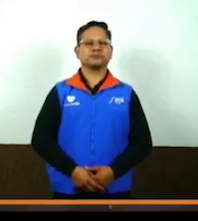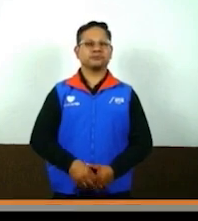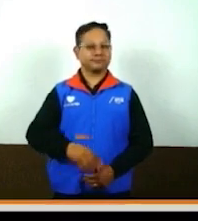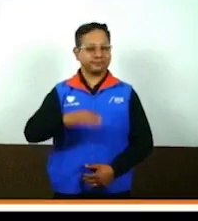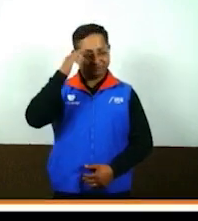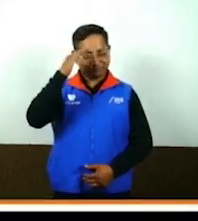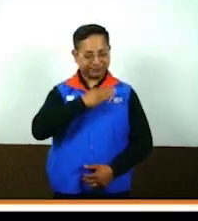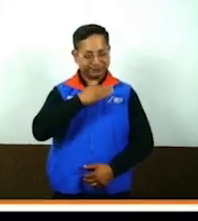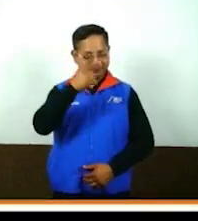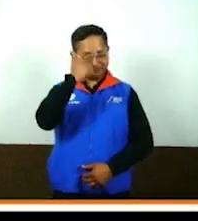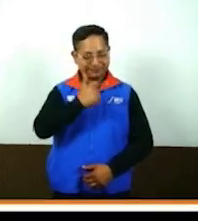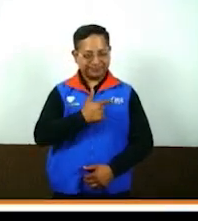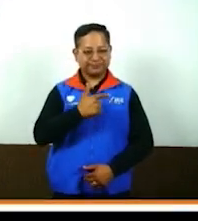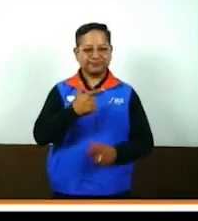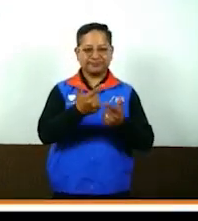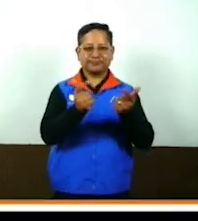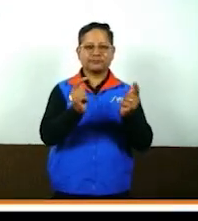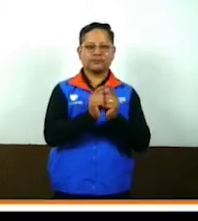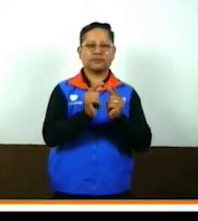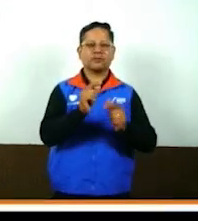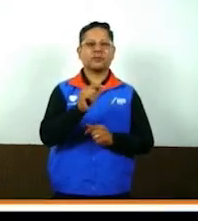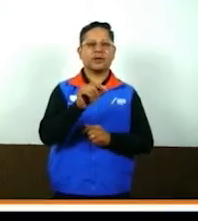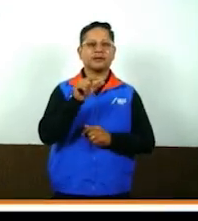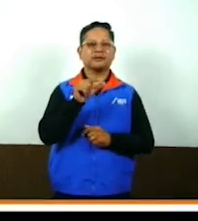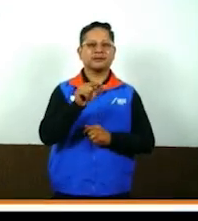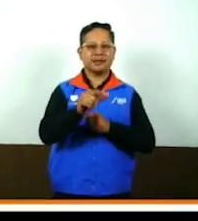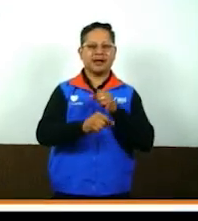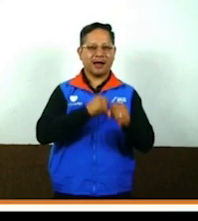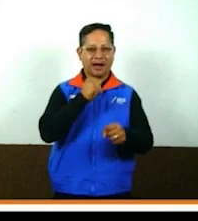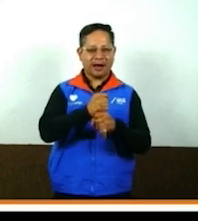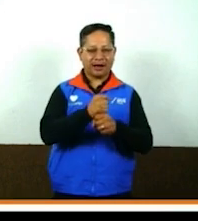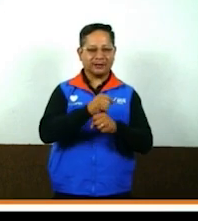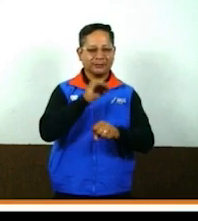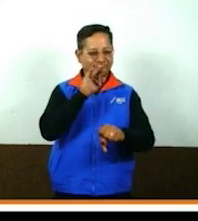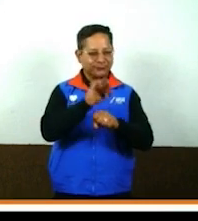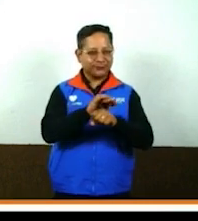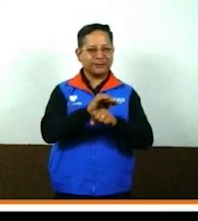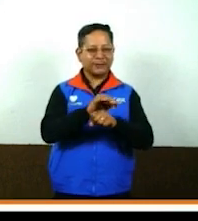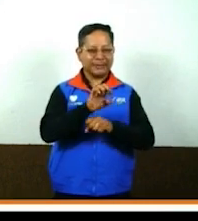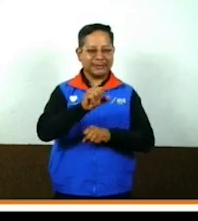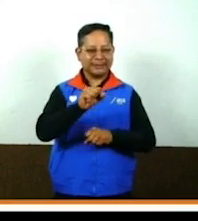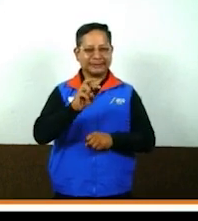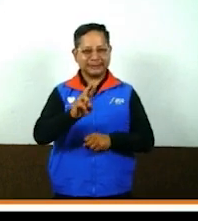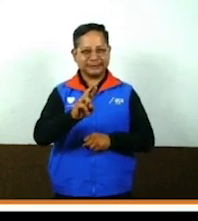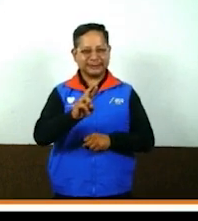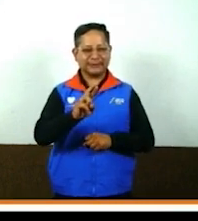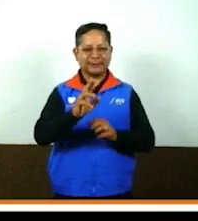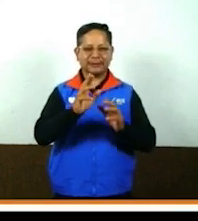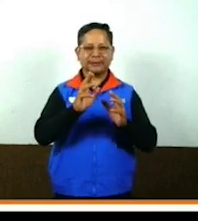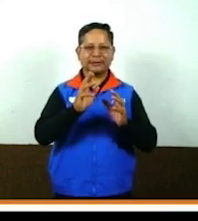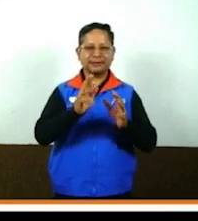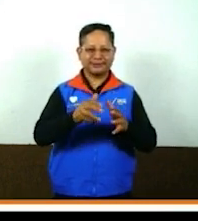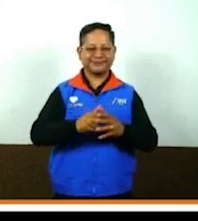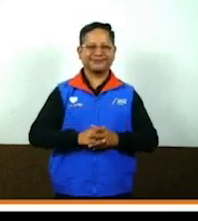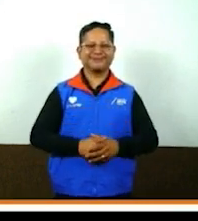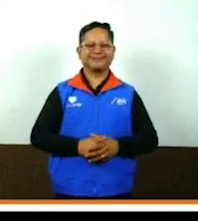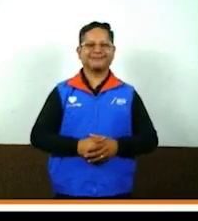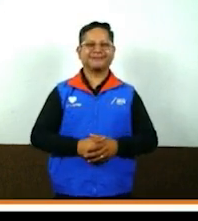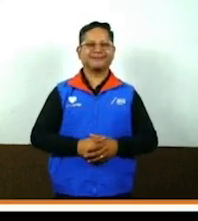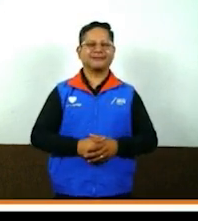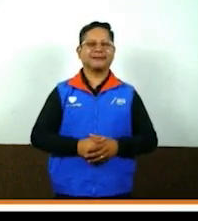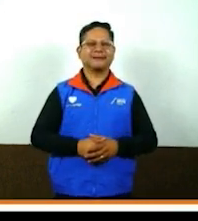Hola, buenas noches. Grupo Marnos, 17 años construyendo bienestar de manera socialmente responsable y soy Fátima Blanco. Gracias.